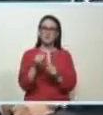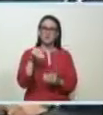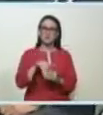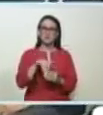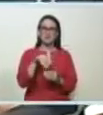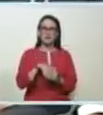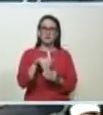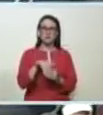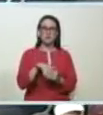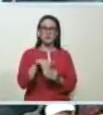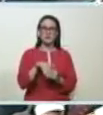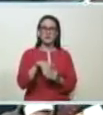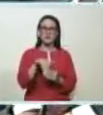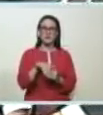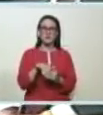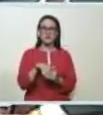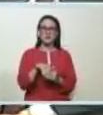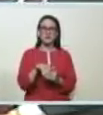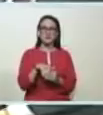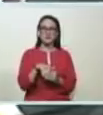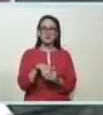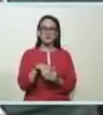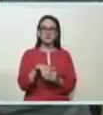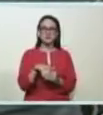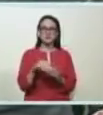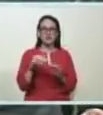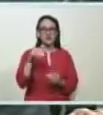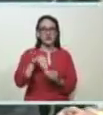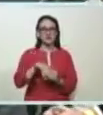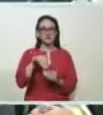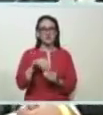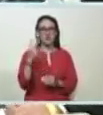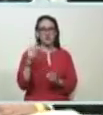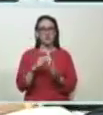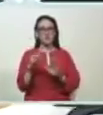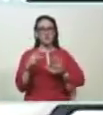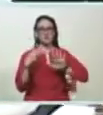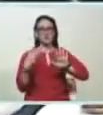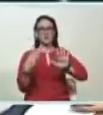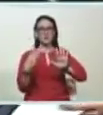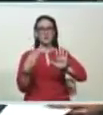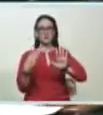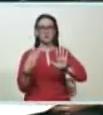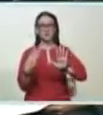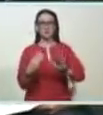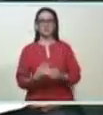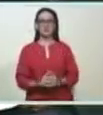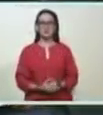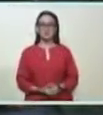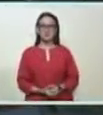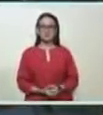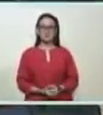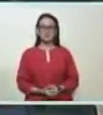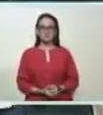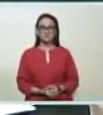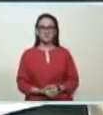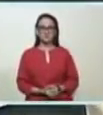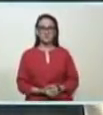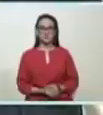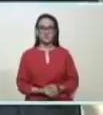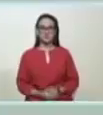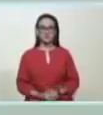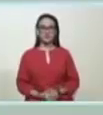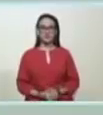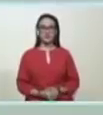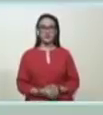Electoral Internacional con motivo de las elecciones 2018, distinguidos integrantes de la